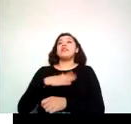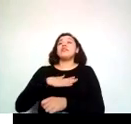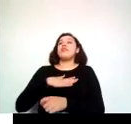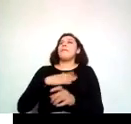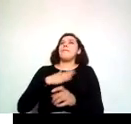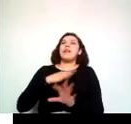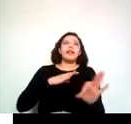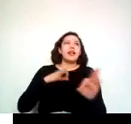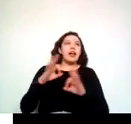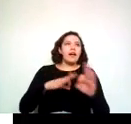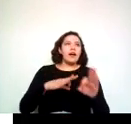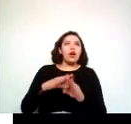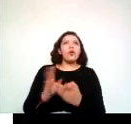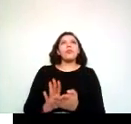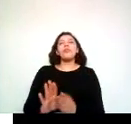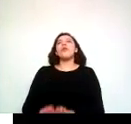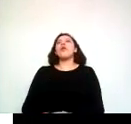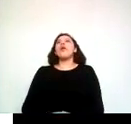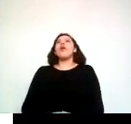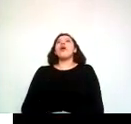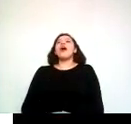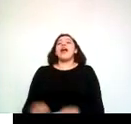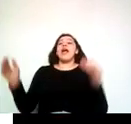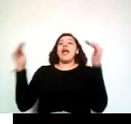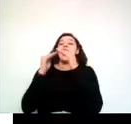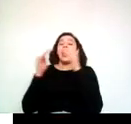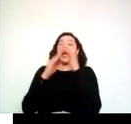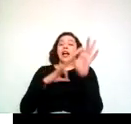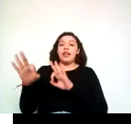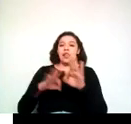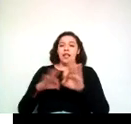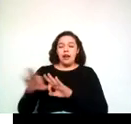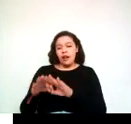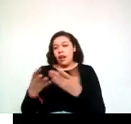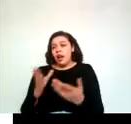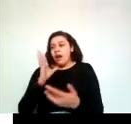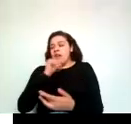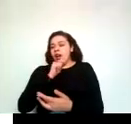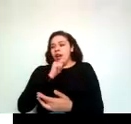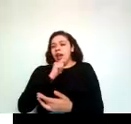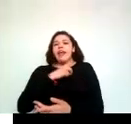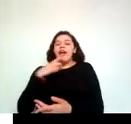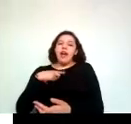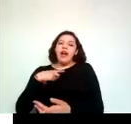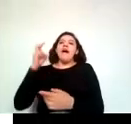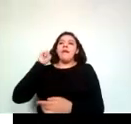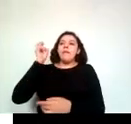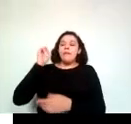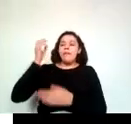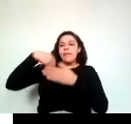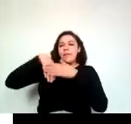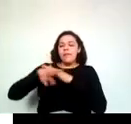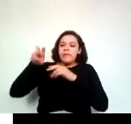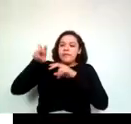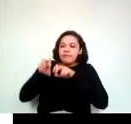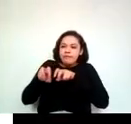en home office o en trabajo en casa, entonces tengo que tomar el transporte público, me siento